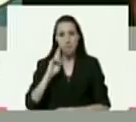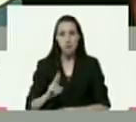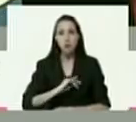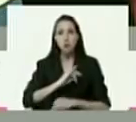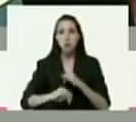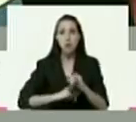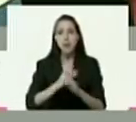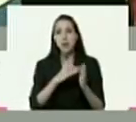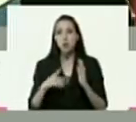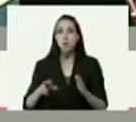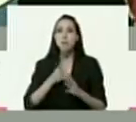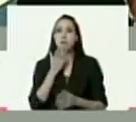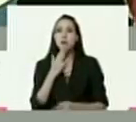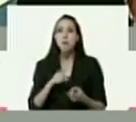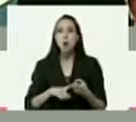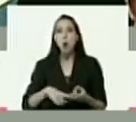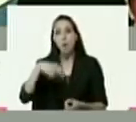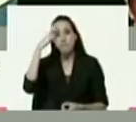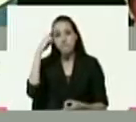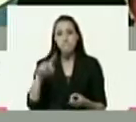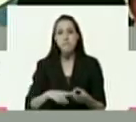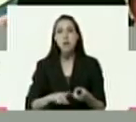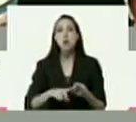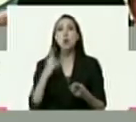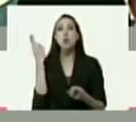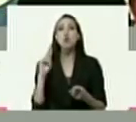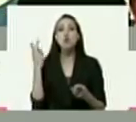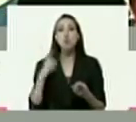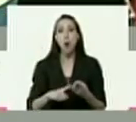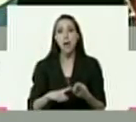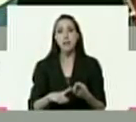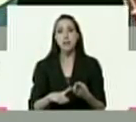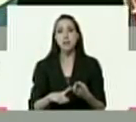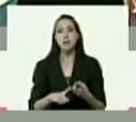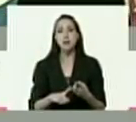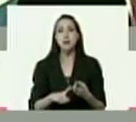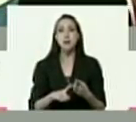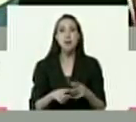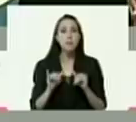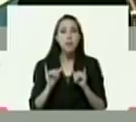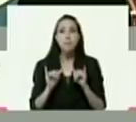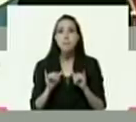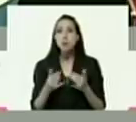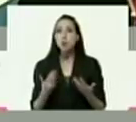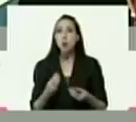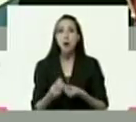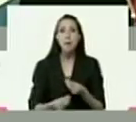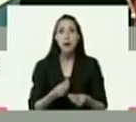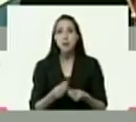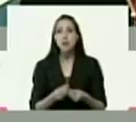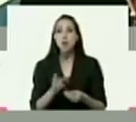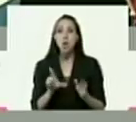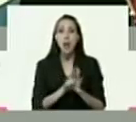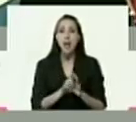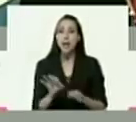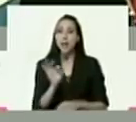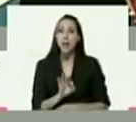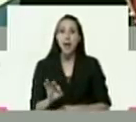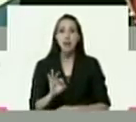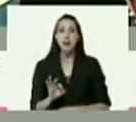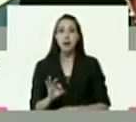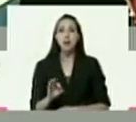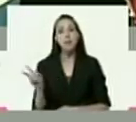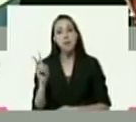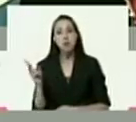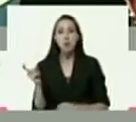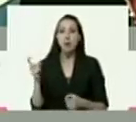internacional como México, como el Uruguay, y otros. Están claramente establecidos que no hay ningún tipo de legalidad, que Venezuela no está en esa